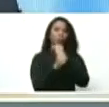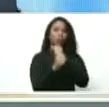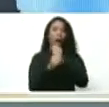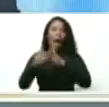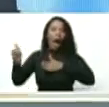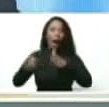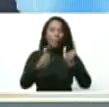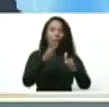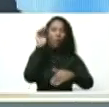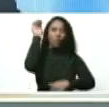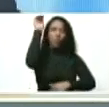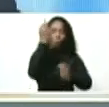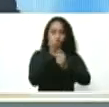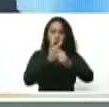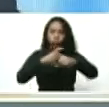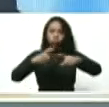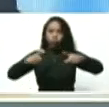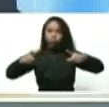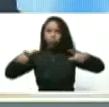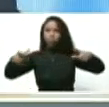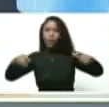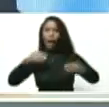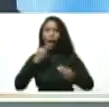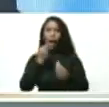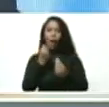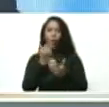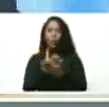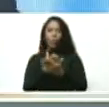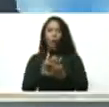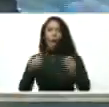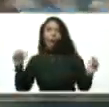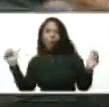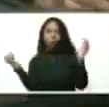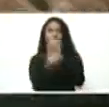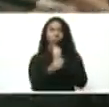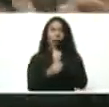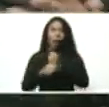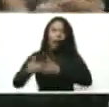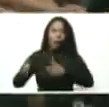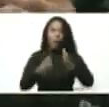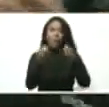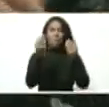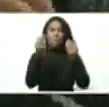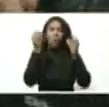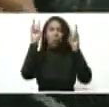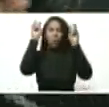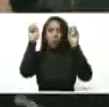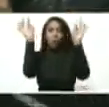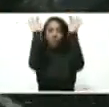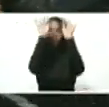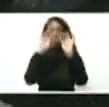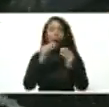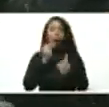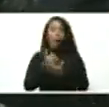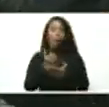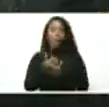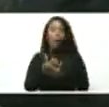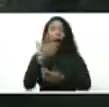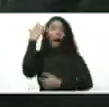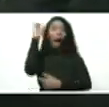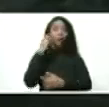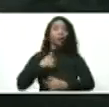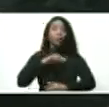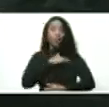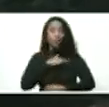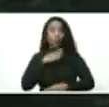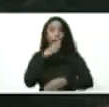camino al crecimiento, ha encontrado su camino para un nuevo modelo económico que tenemos que